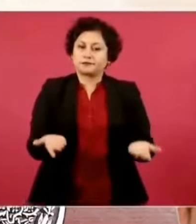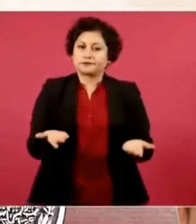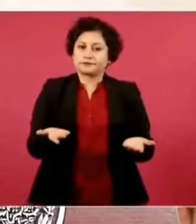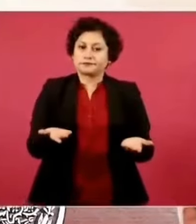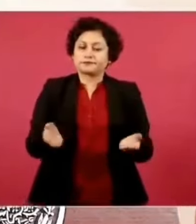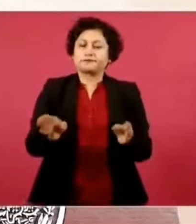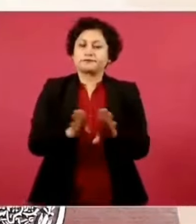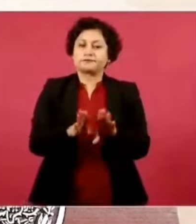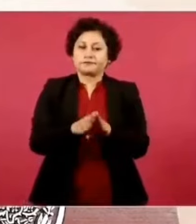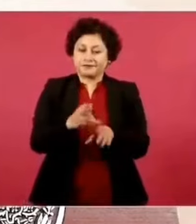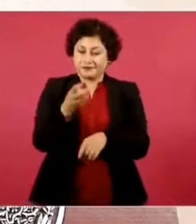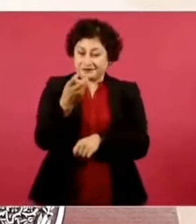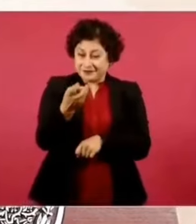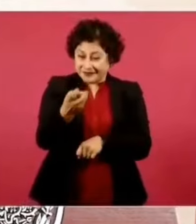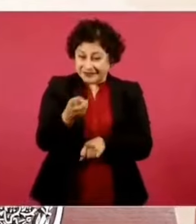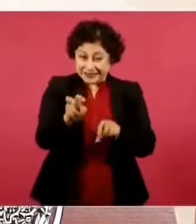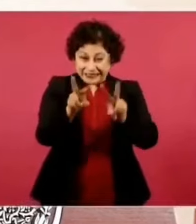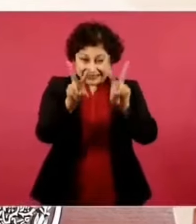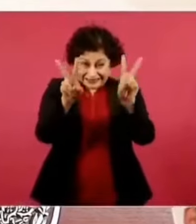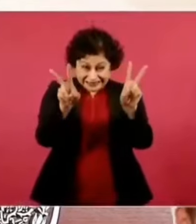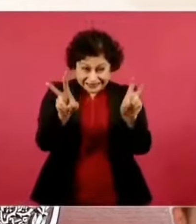este asunto tan importante,